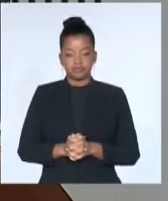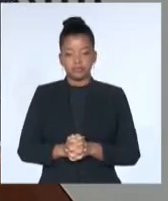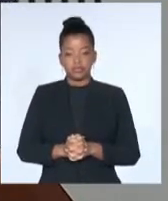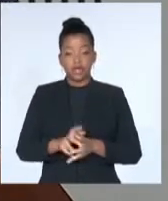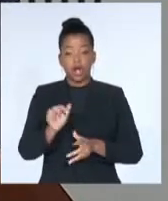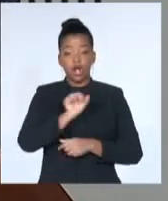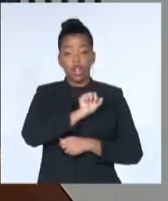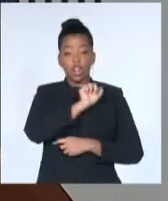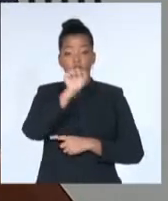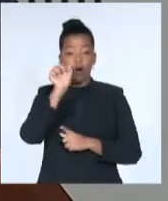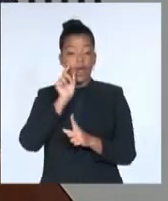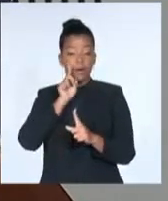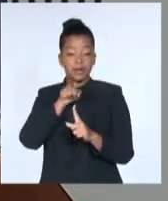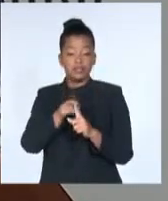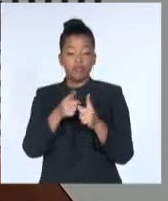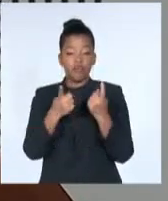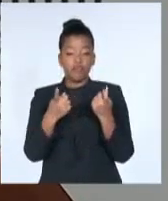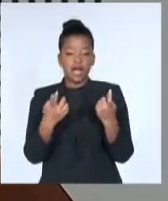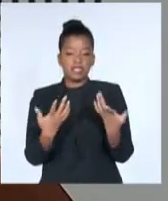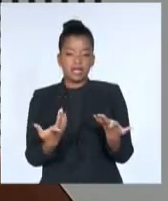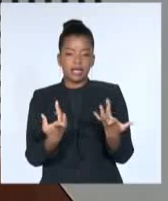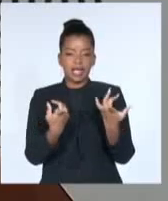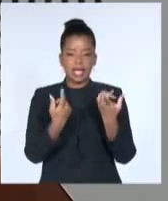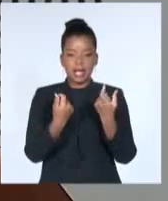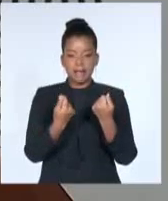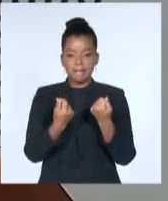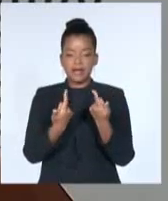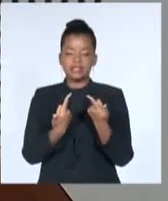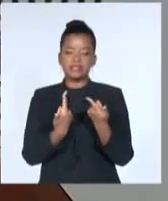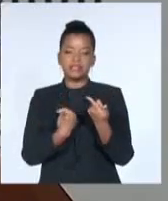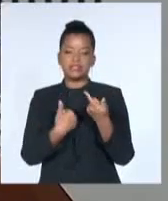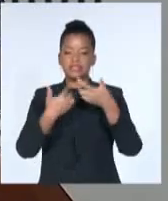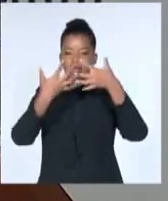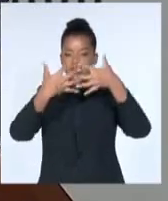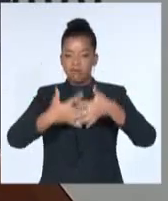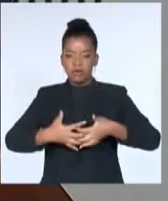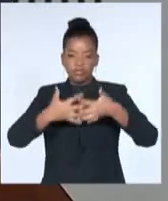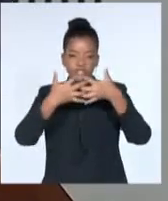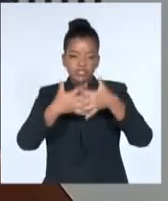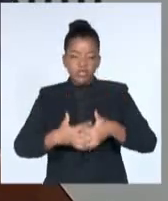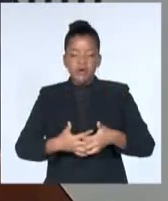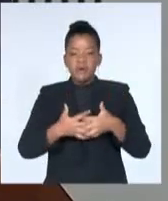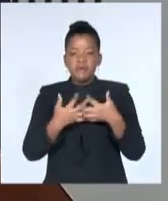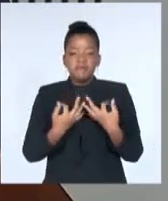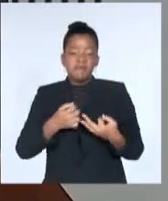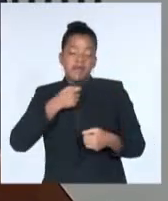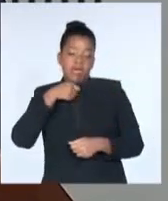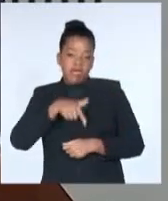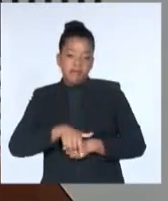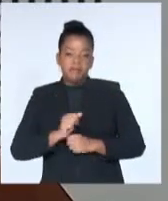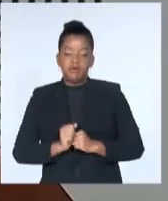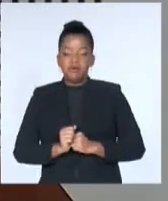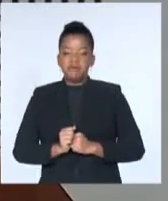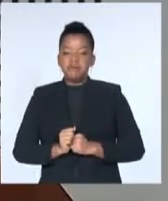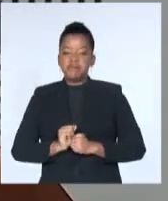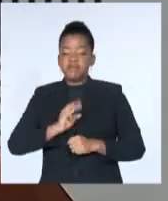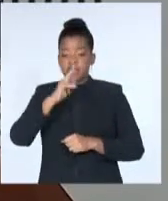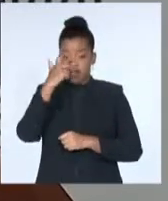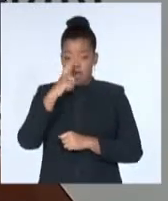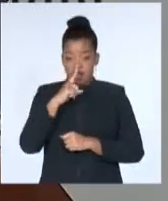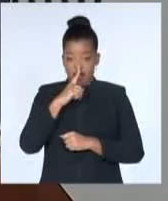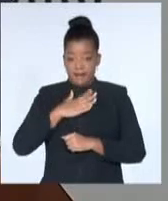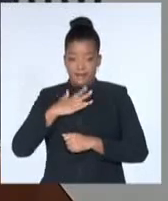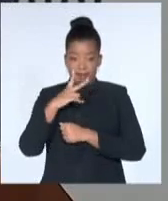es necesario invertir en capacidades de refinación y procesamiento. Por ejemplo, Irán ha